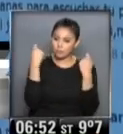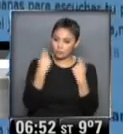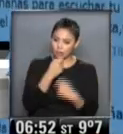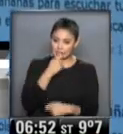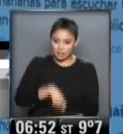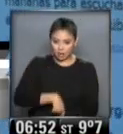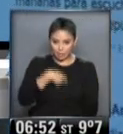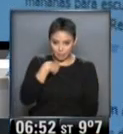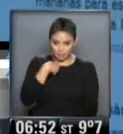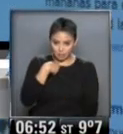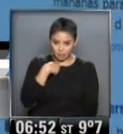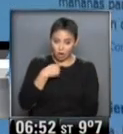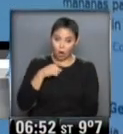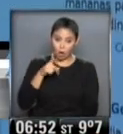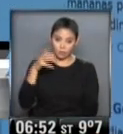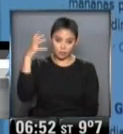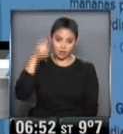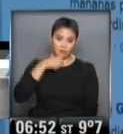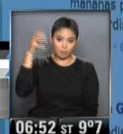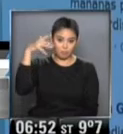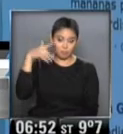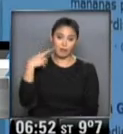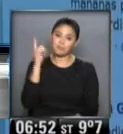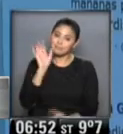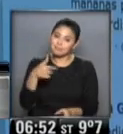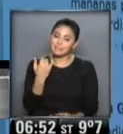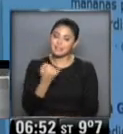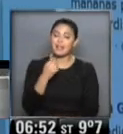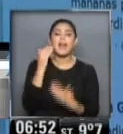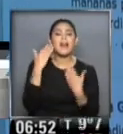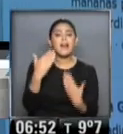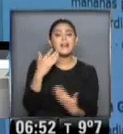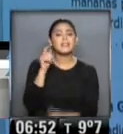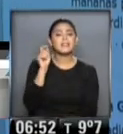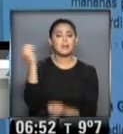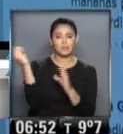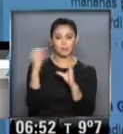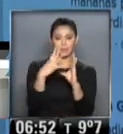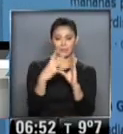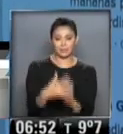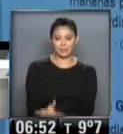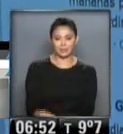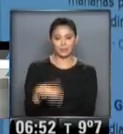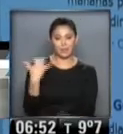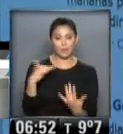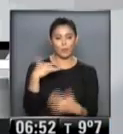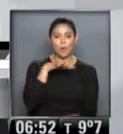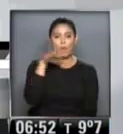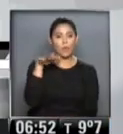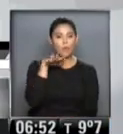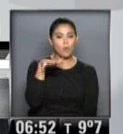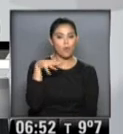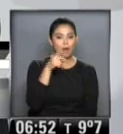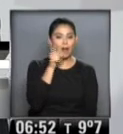campera impermeable, eso me pondría. Besos, gracias por comunicarte de Chipoleti. Qué frutas que cultivan por